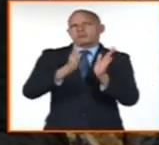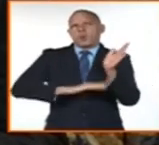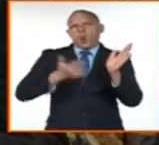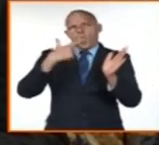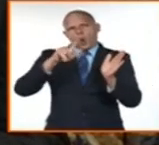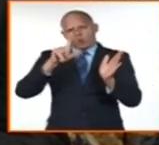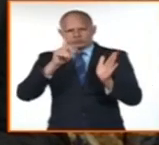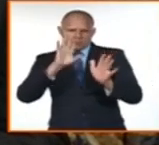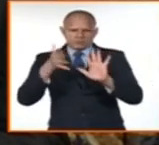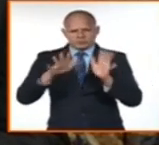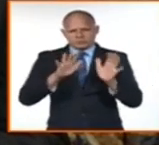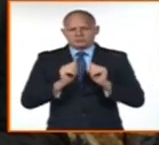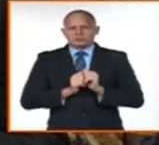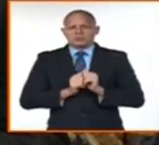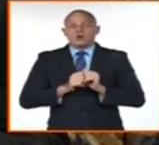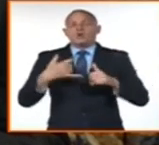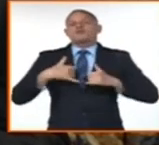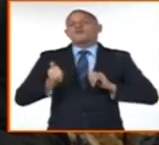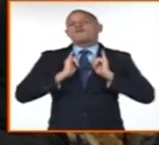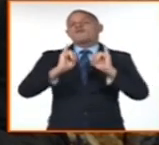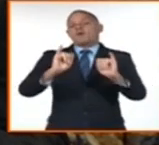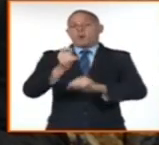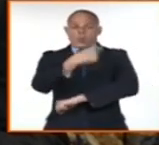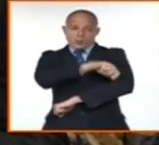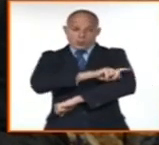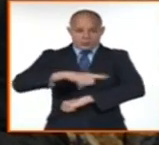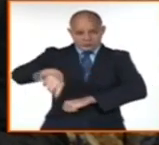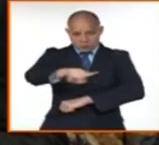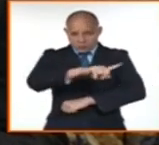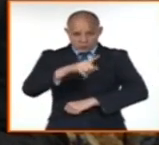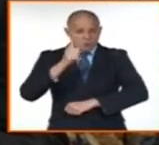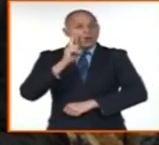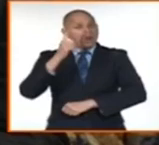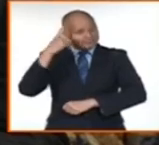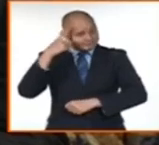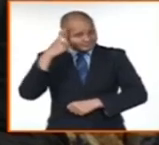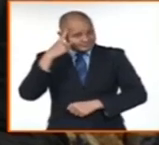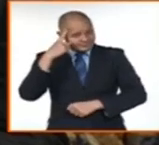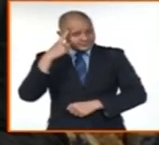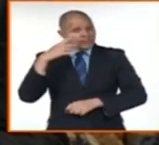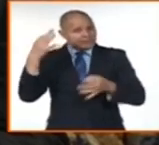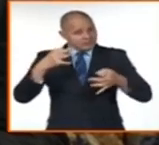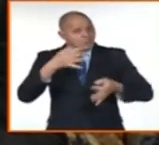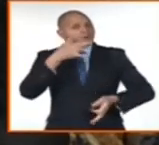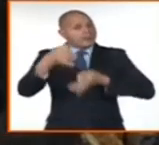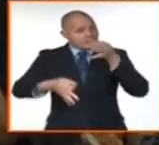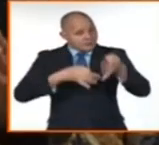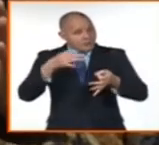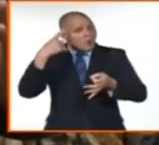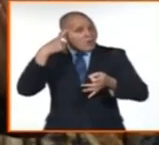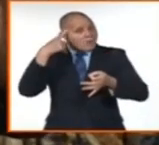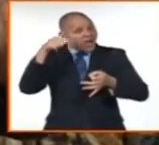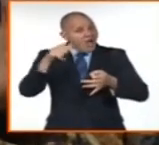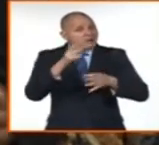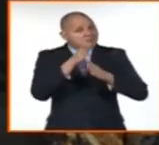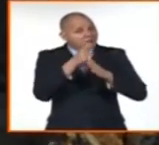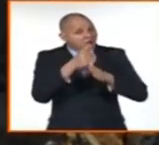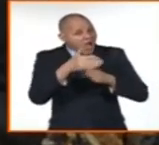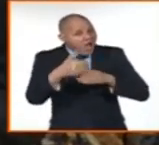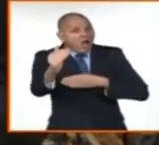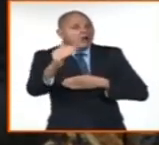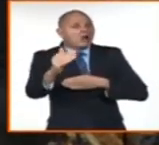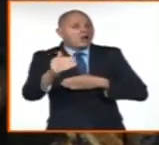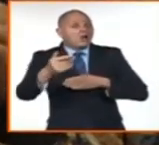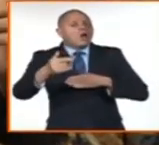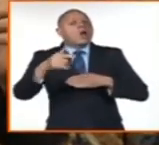arriba. Sobre todo para que la gente estuviera bien consciente de lo que significaba. Y ahí tuvimos que ir entonces a un grupo de